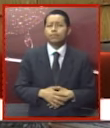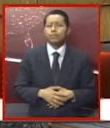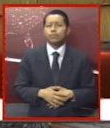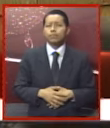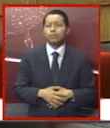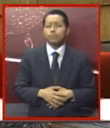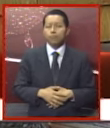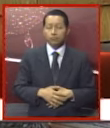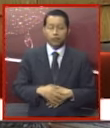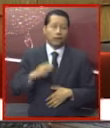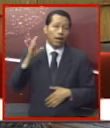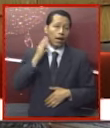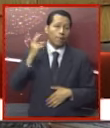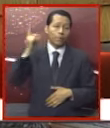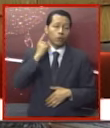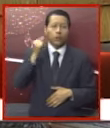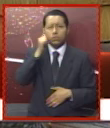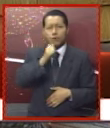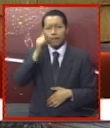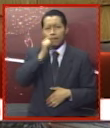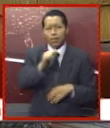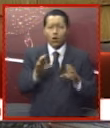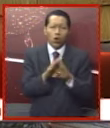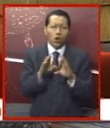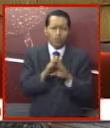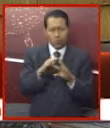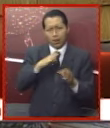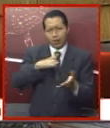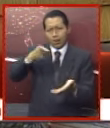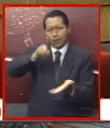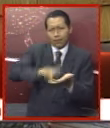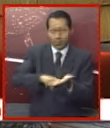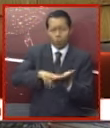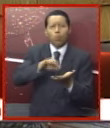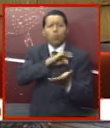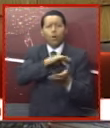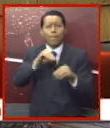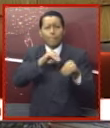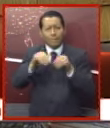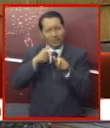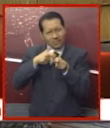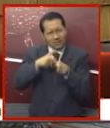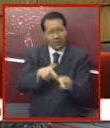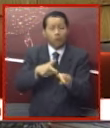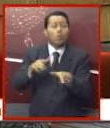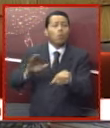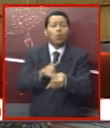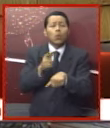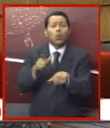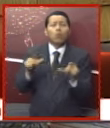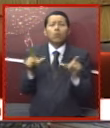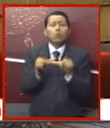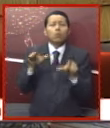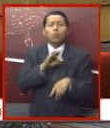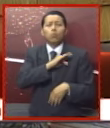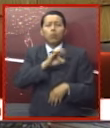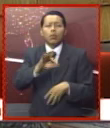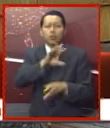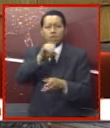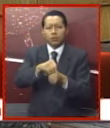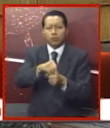La Cámara de Diputados, siempre caja de resonancia y expresión de la pluralidad, estará lista para hacer su